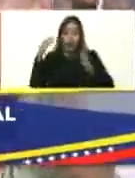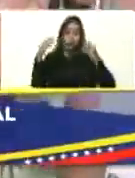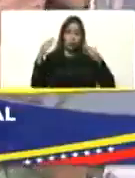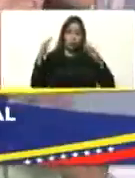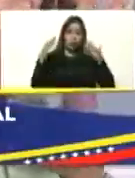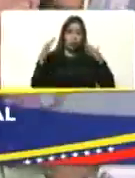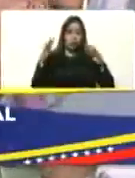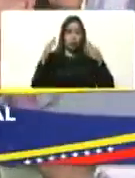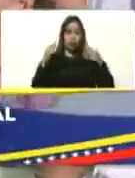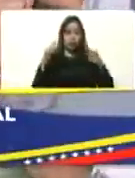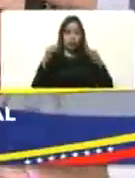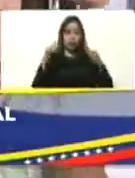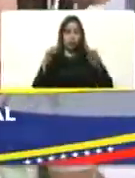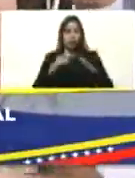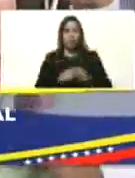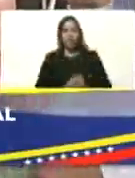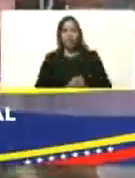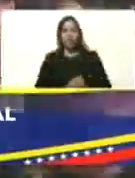Aquí están las mujeres, pues.